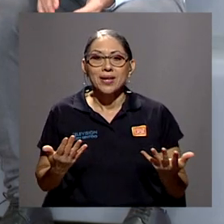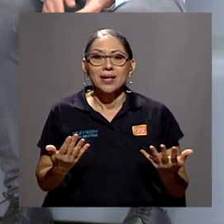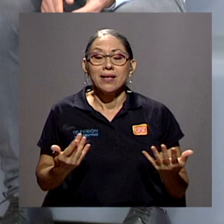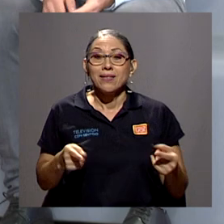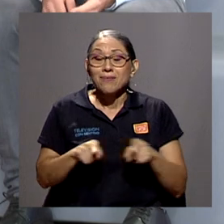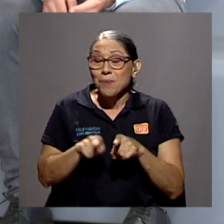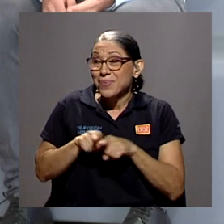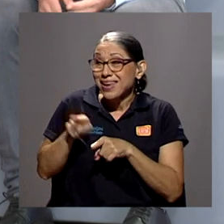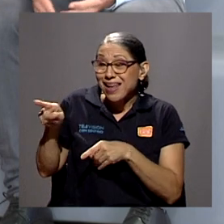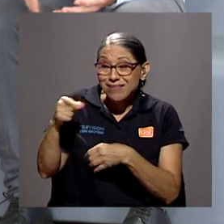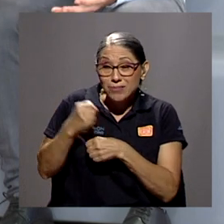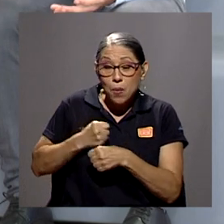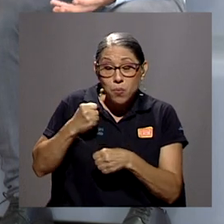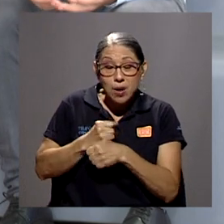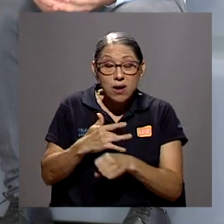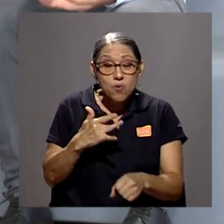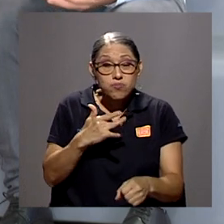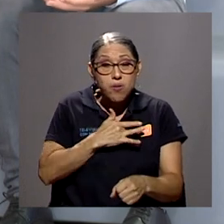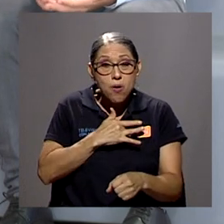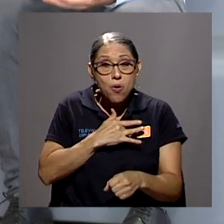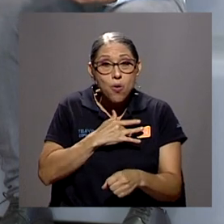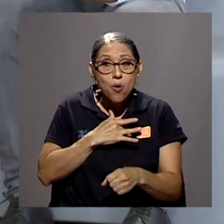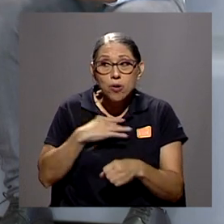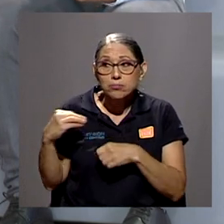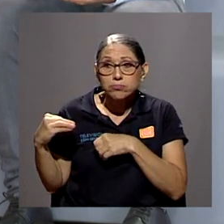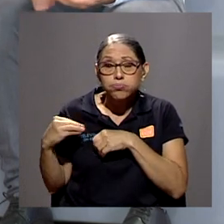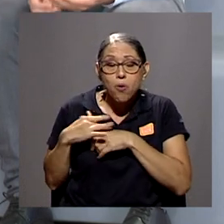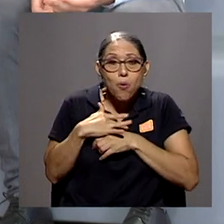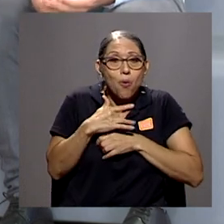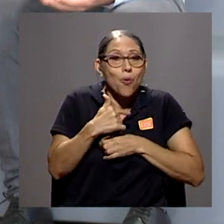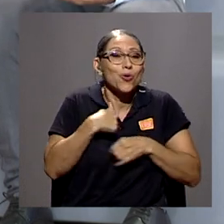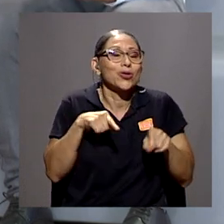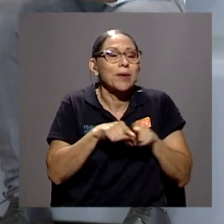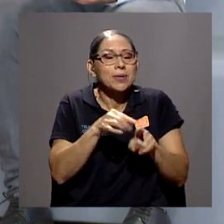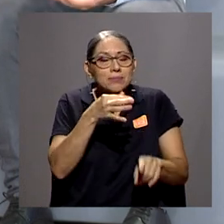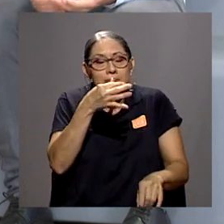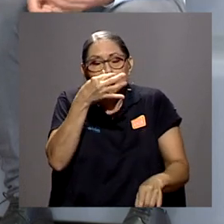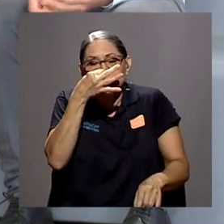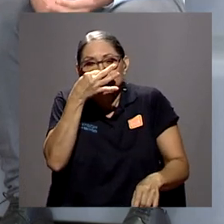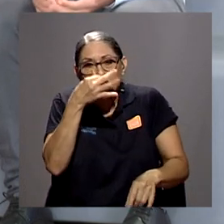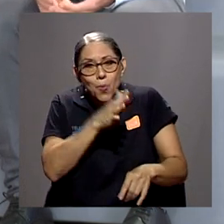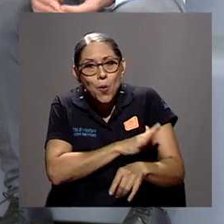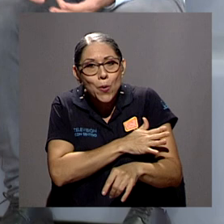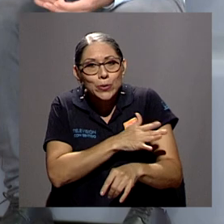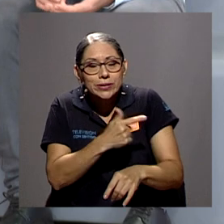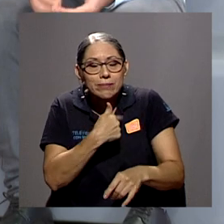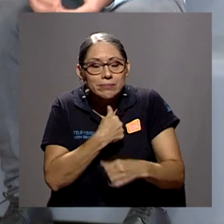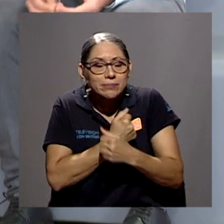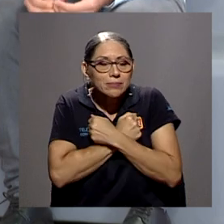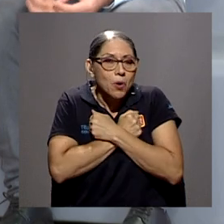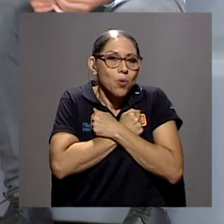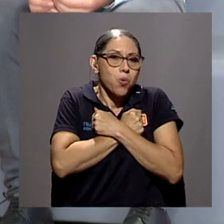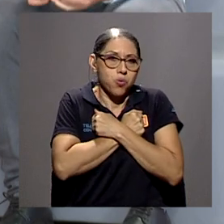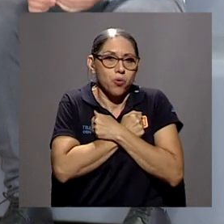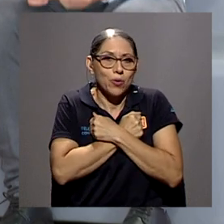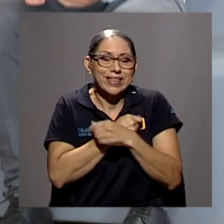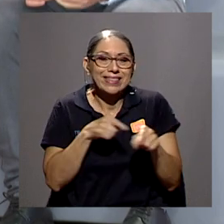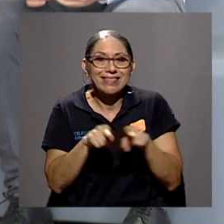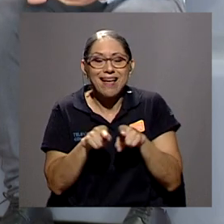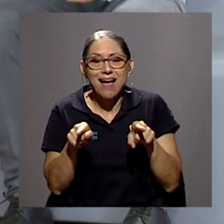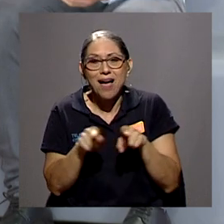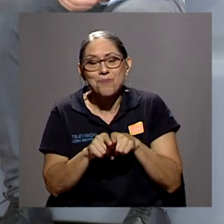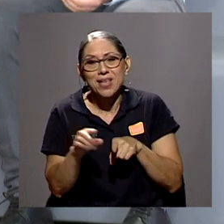pasión con la que hace los proyectos la contagia y eso hace que no también se enamore de la música se enamore de la forma que hay que que tocar la forma en que nos